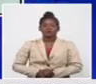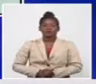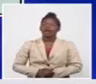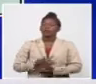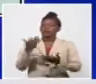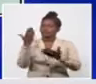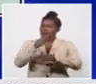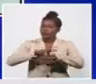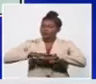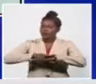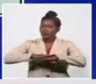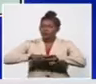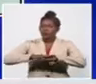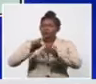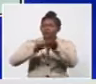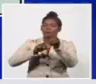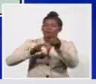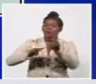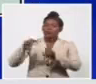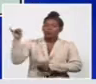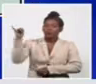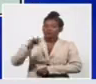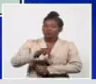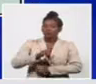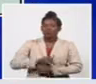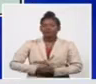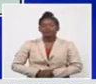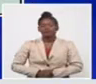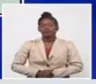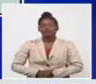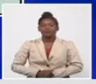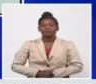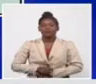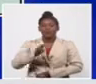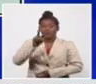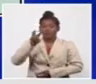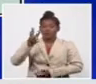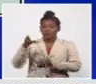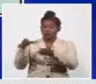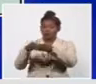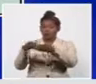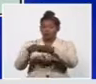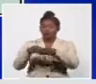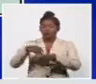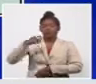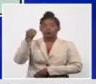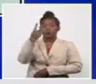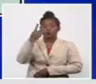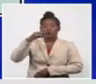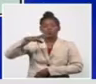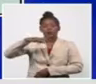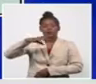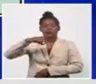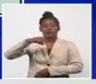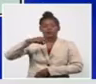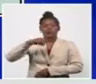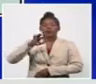por provincia, los 23 importados por provincia. De Pinar del Río 1 del municipio Los